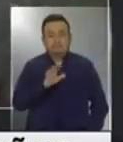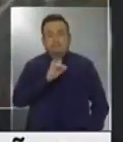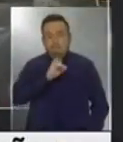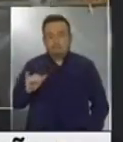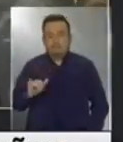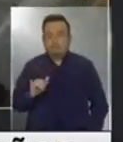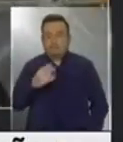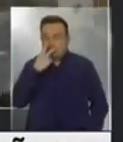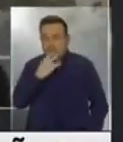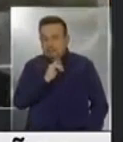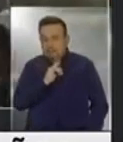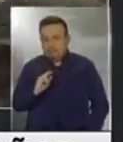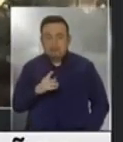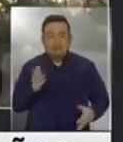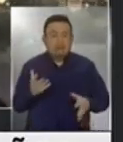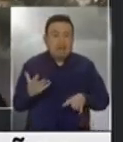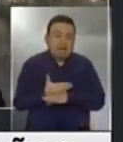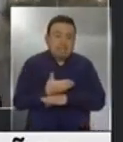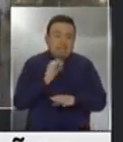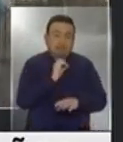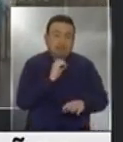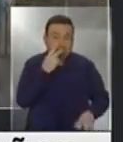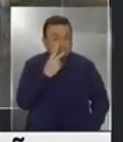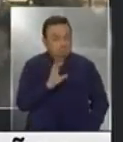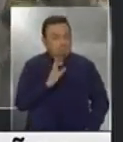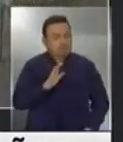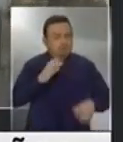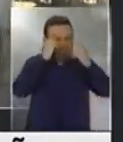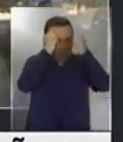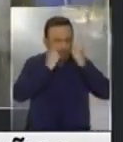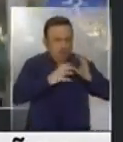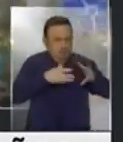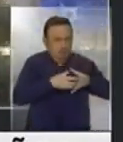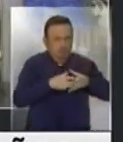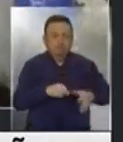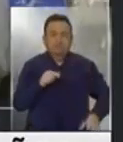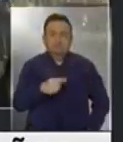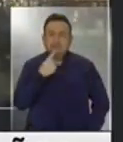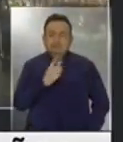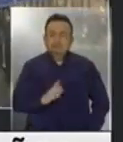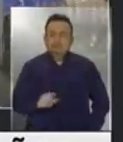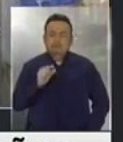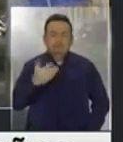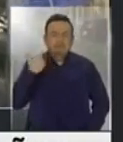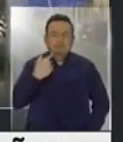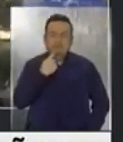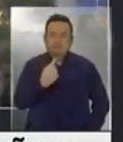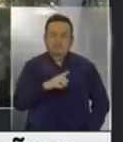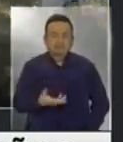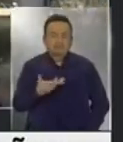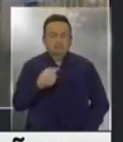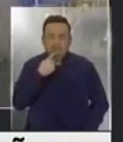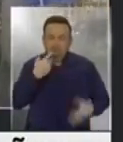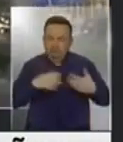se lo adjudica o si es que efectivamente fue un accidente, pero todas las miradas apuntan a Hezbollah. De hecho, Benjamín Netanyahu, hace una hora atrás, un par de horas atrás,